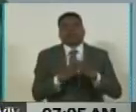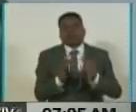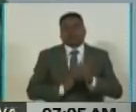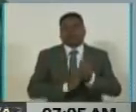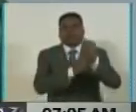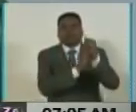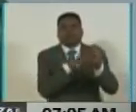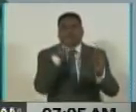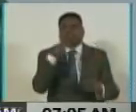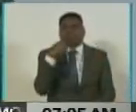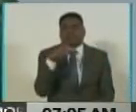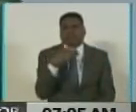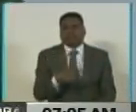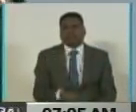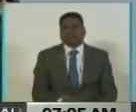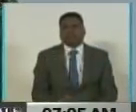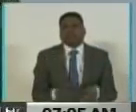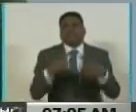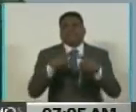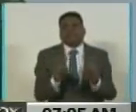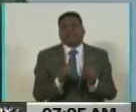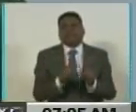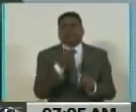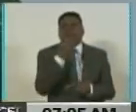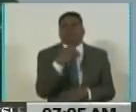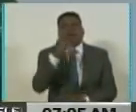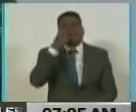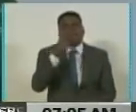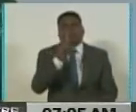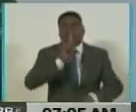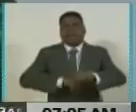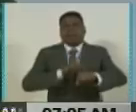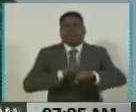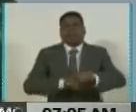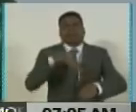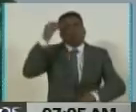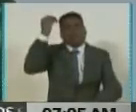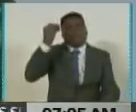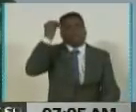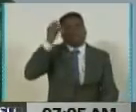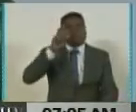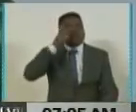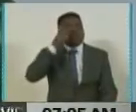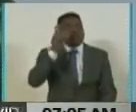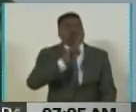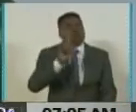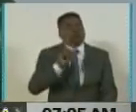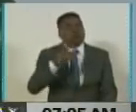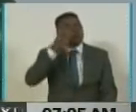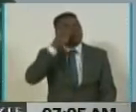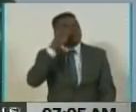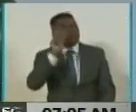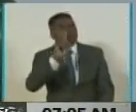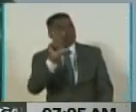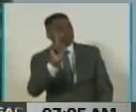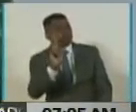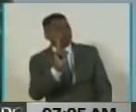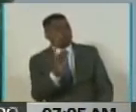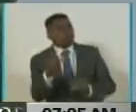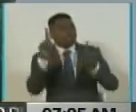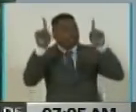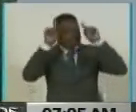le conviene políticamente, pero le conviene al pueblo. Yo creo que este es el momento de pensar en el pueblo, no en el adversario, en el enemigo